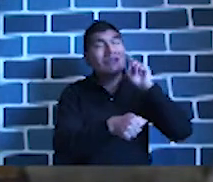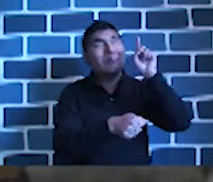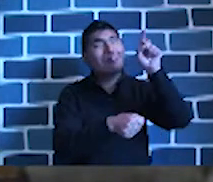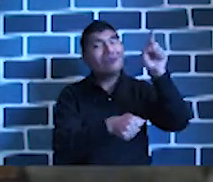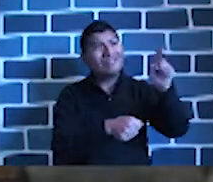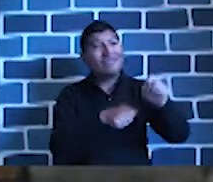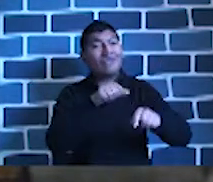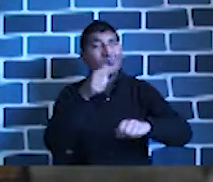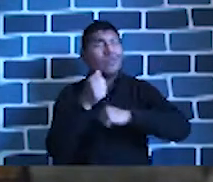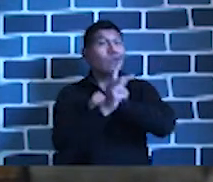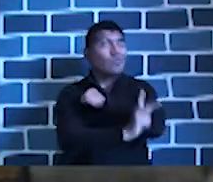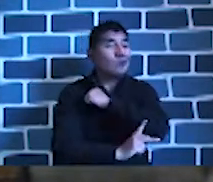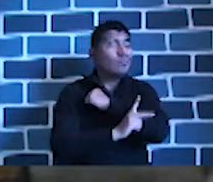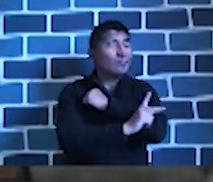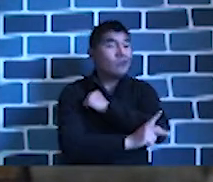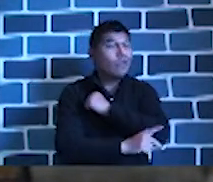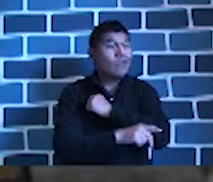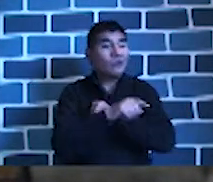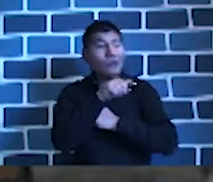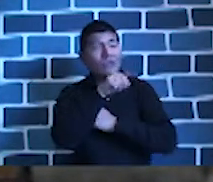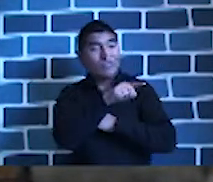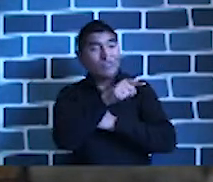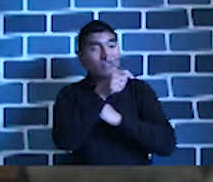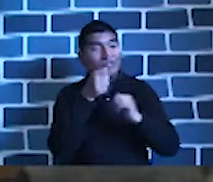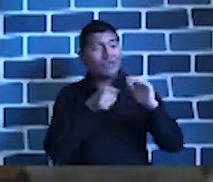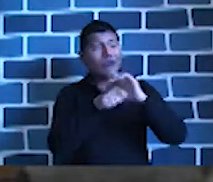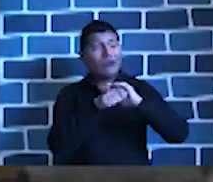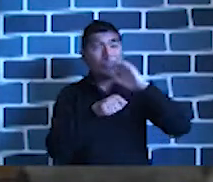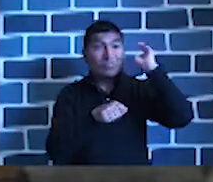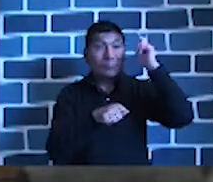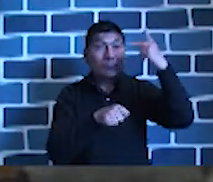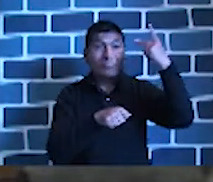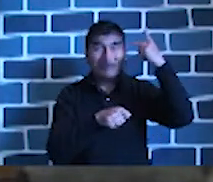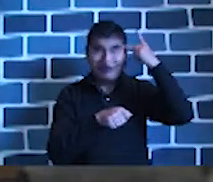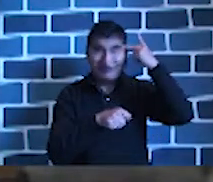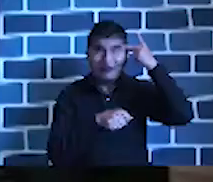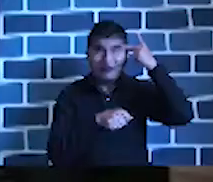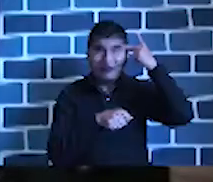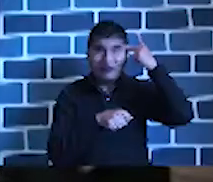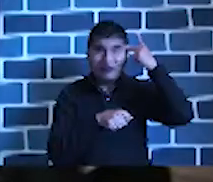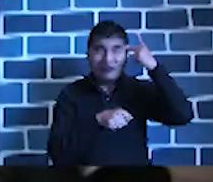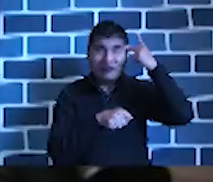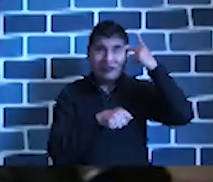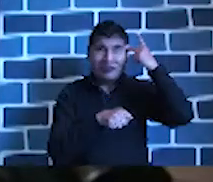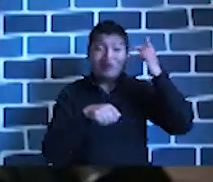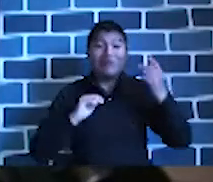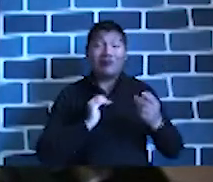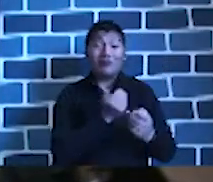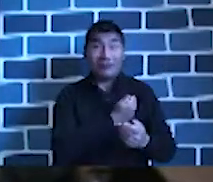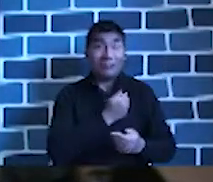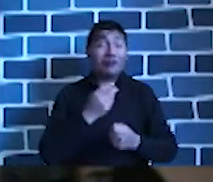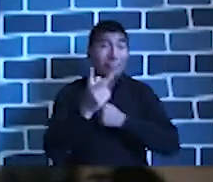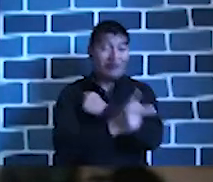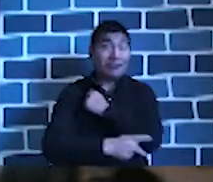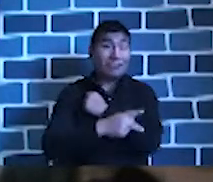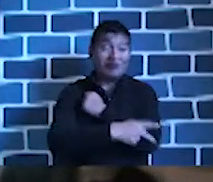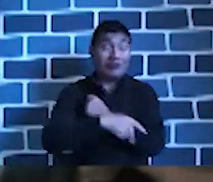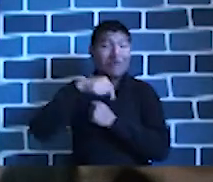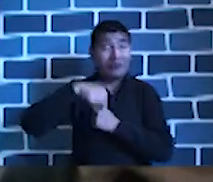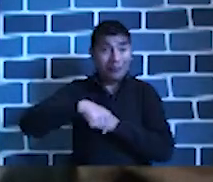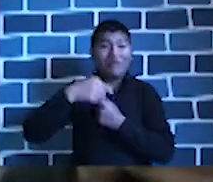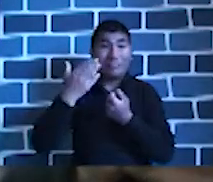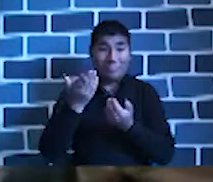Bolivia, reconocidos como refugiados políticos. En nuestro país